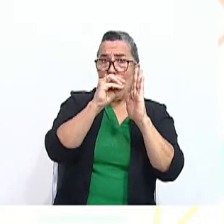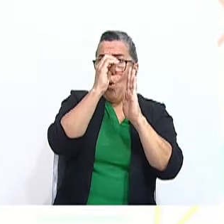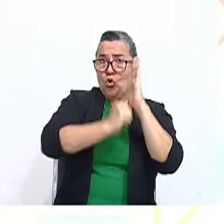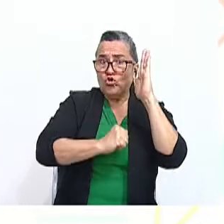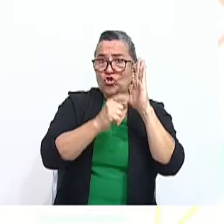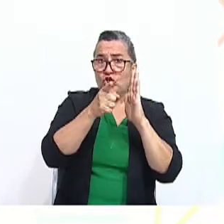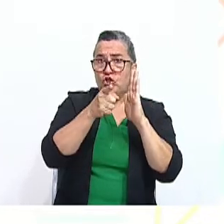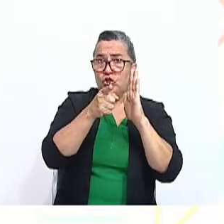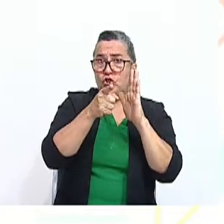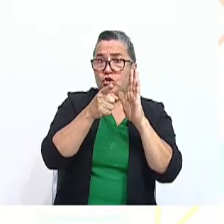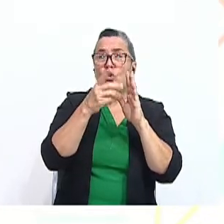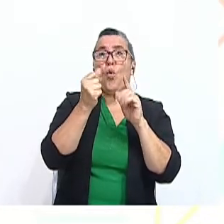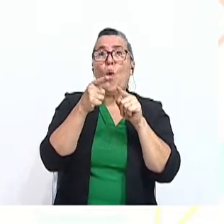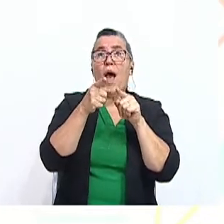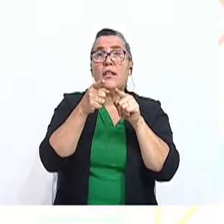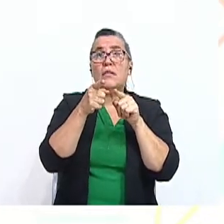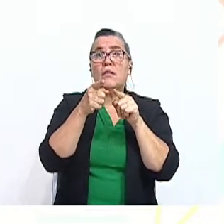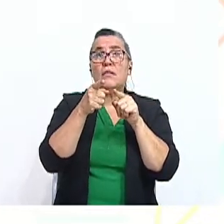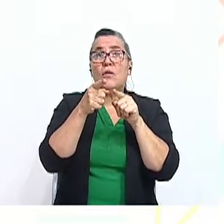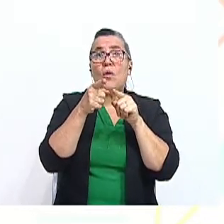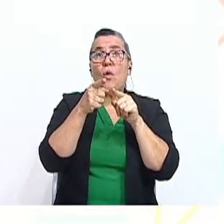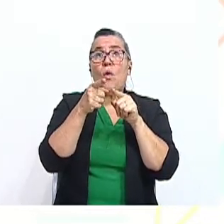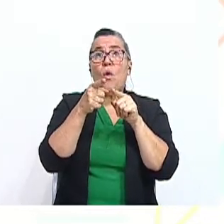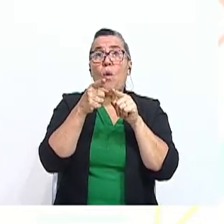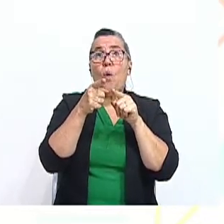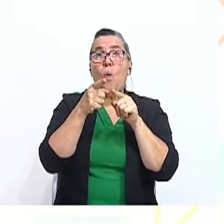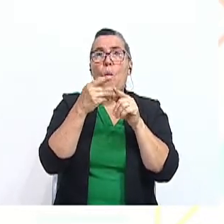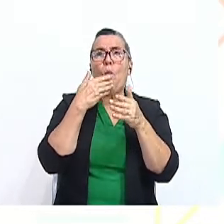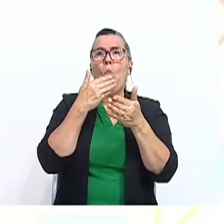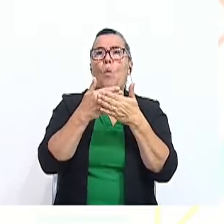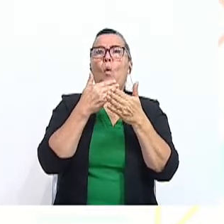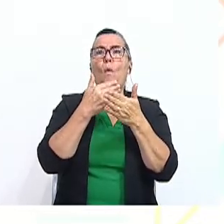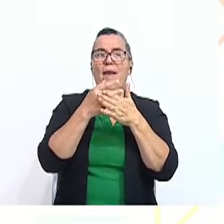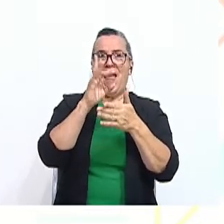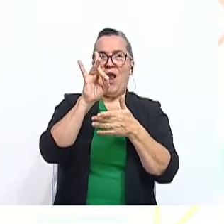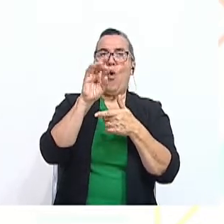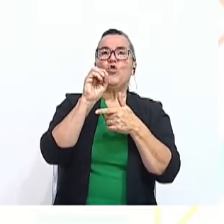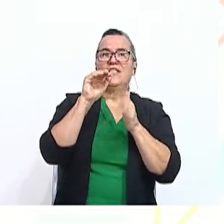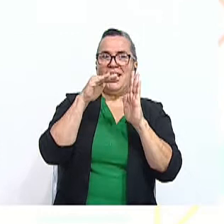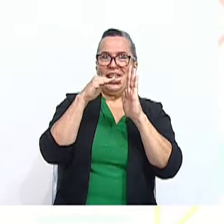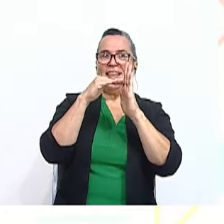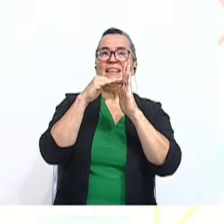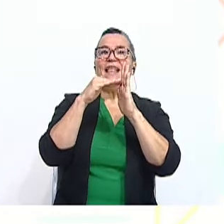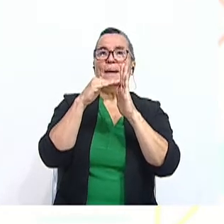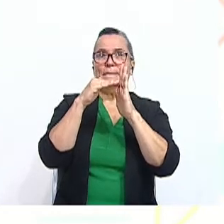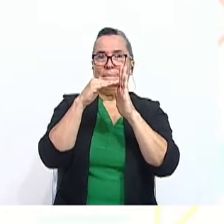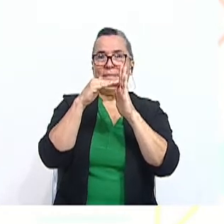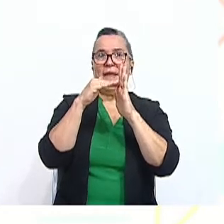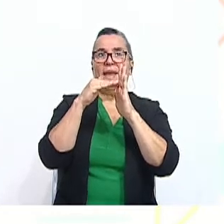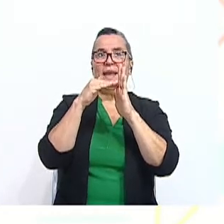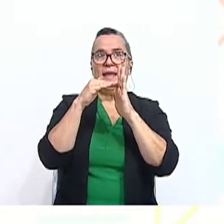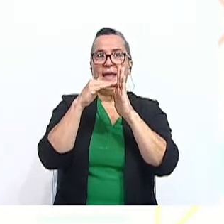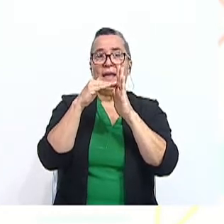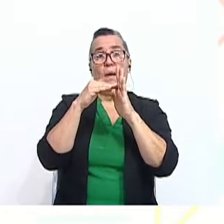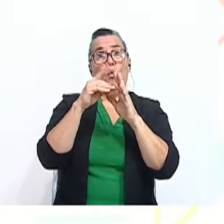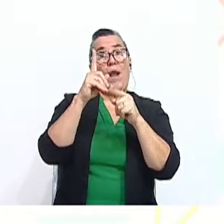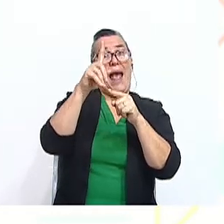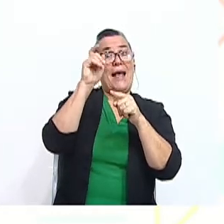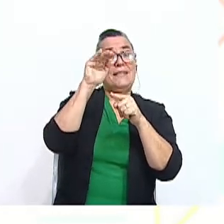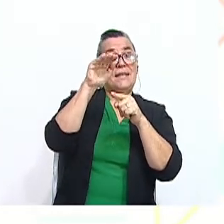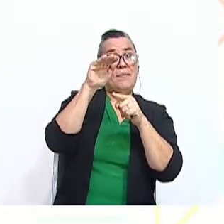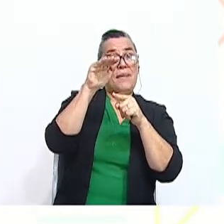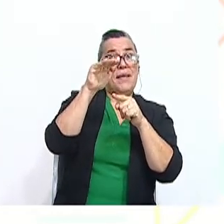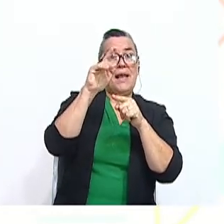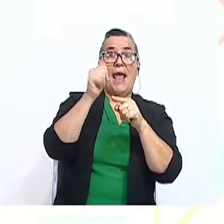de 100,000 colones? Muy bien, 80,000 colones. Por cada 100,000 colones,